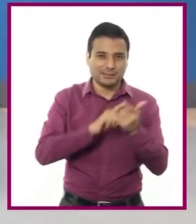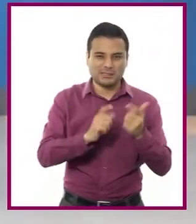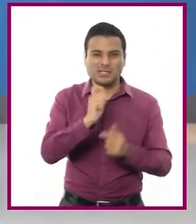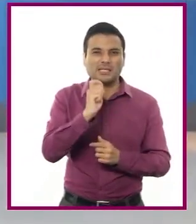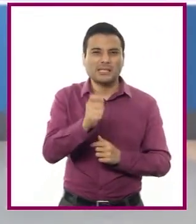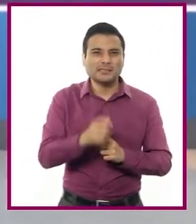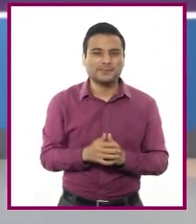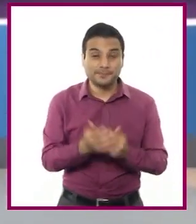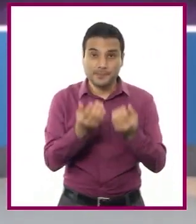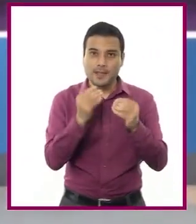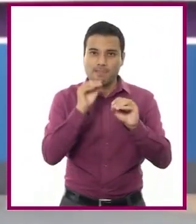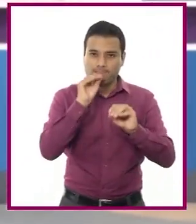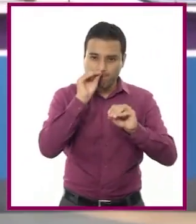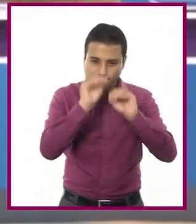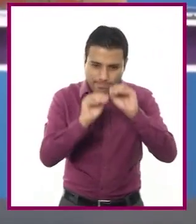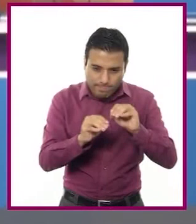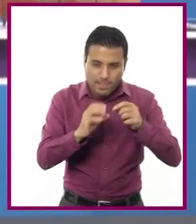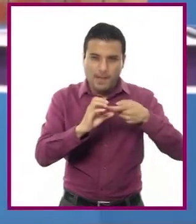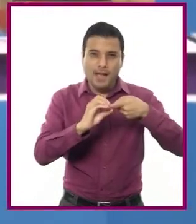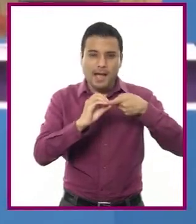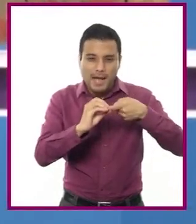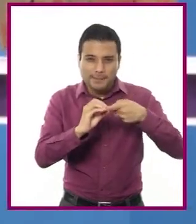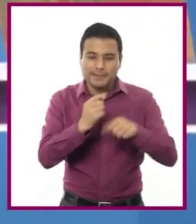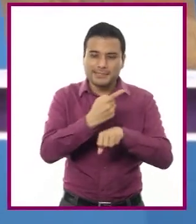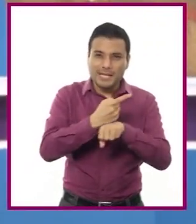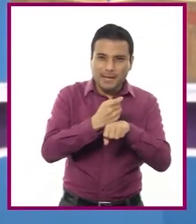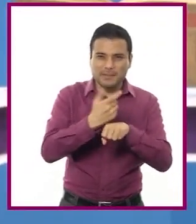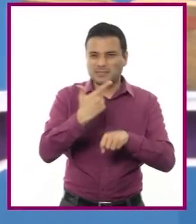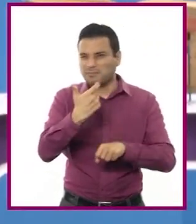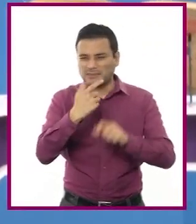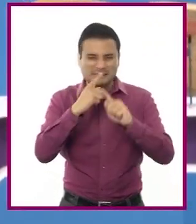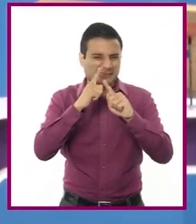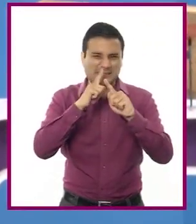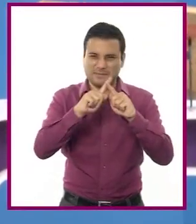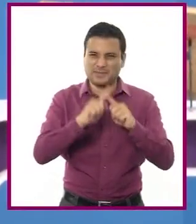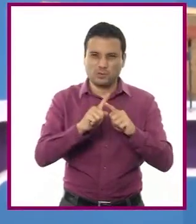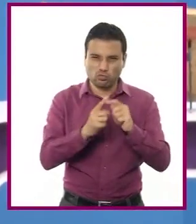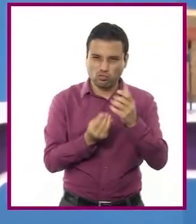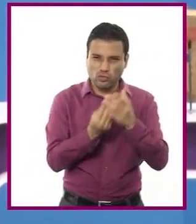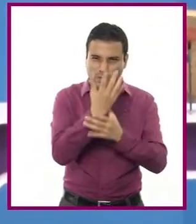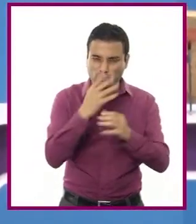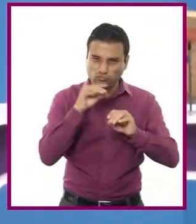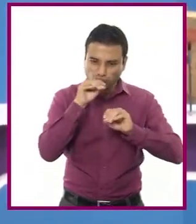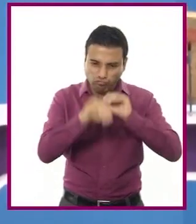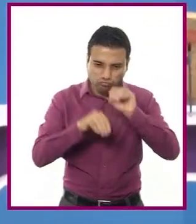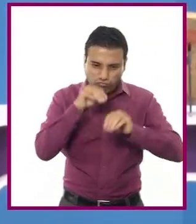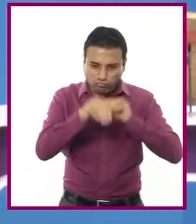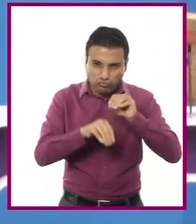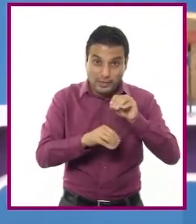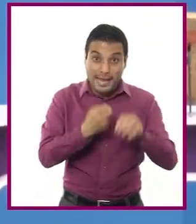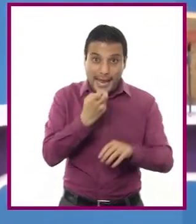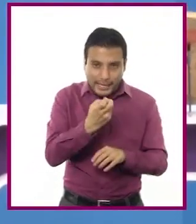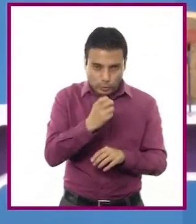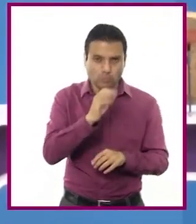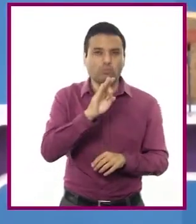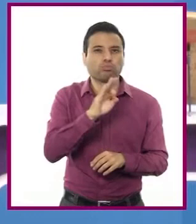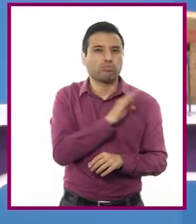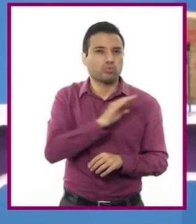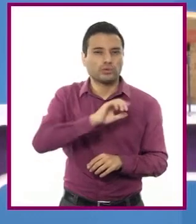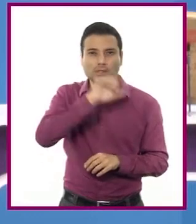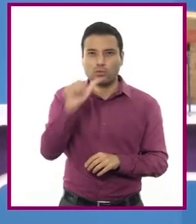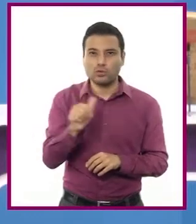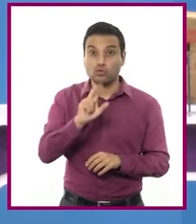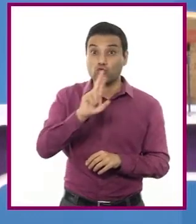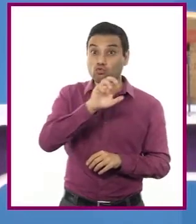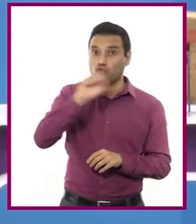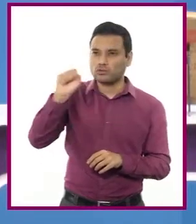en desarrollar armas, muchas de ellas incluso inexistentes hoy en día, que permitirían la destrucción inmediata de los